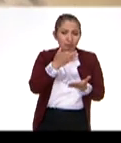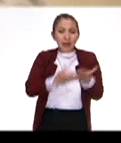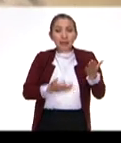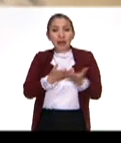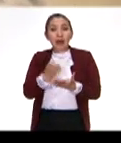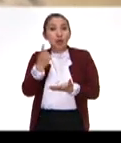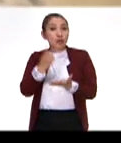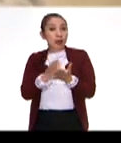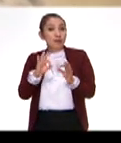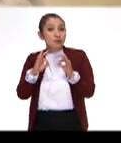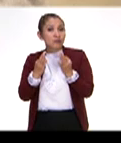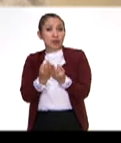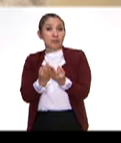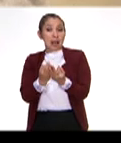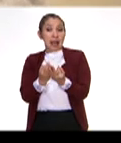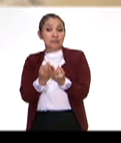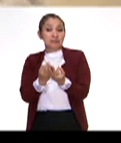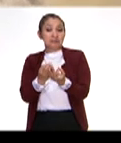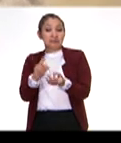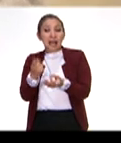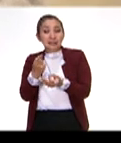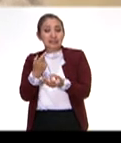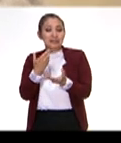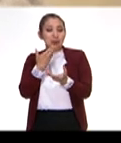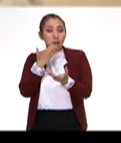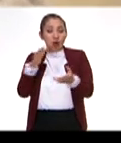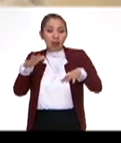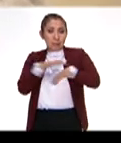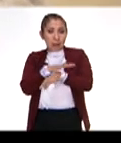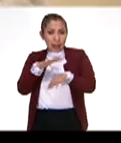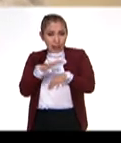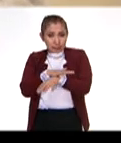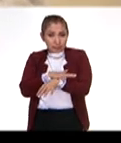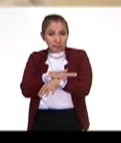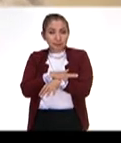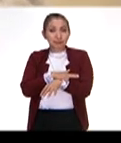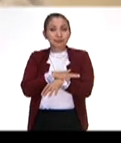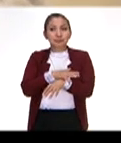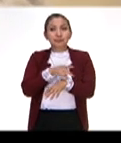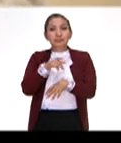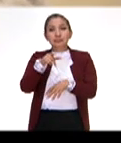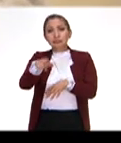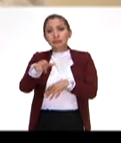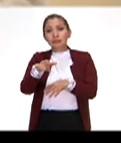la única solución sería que esto diera un vuelco, que la